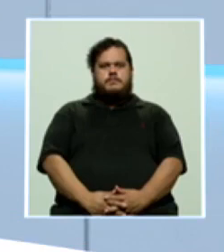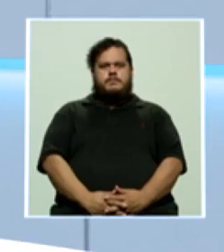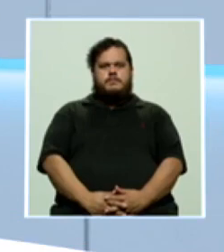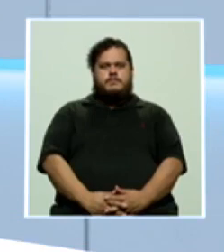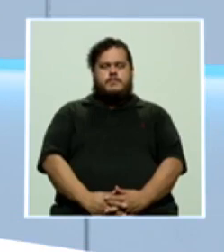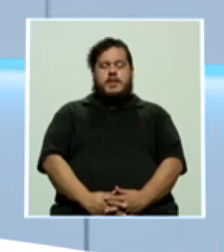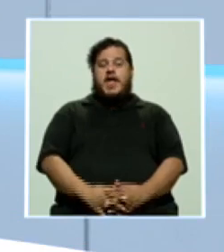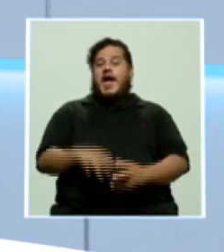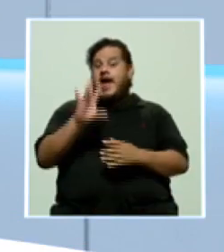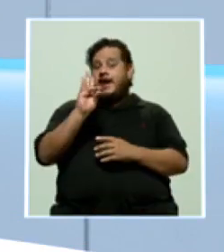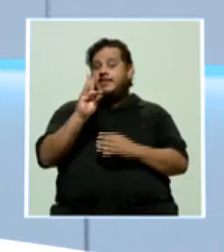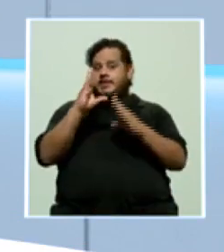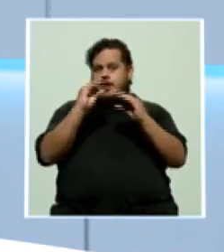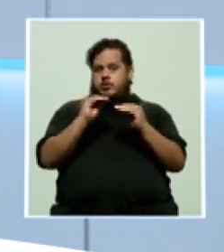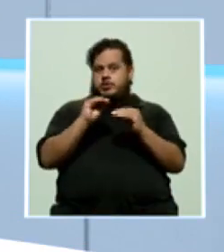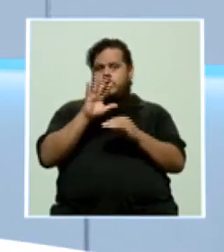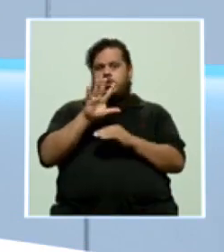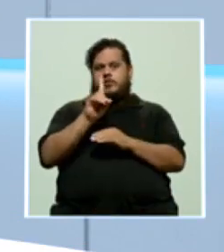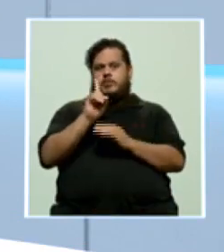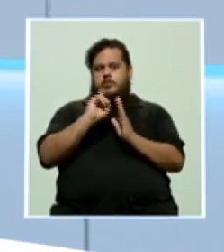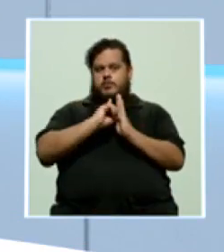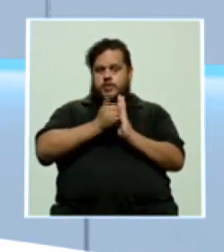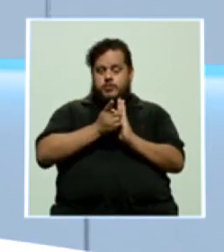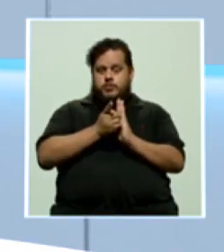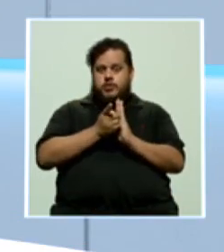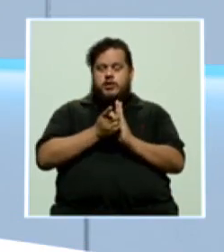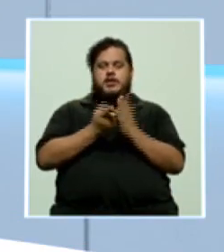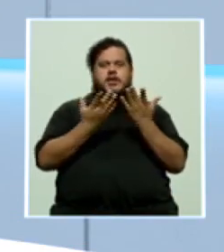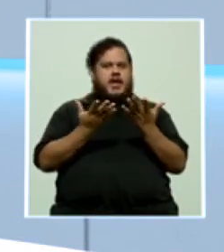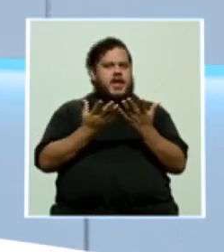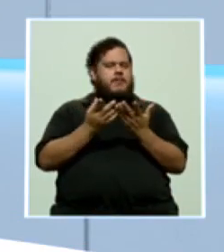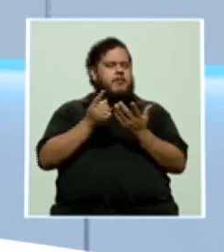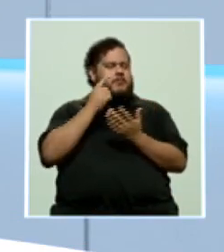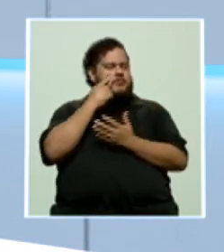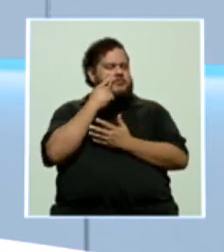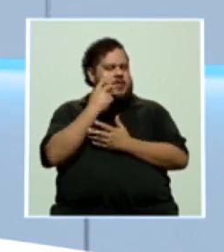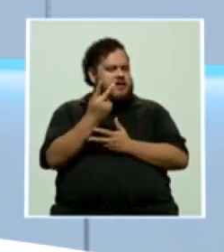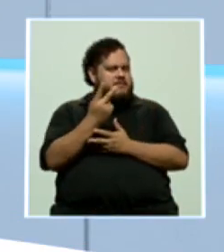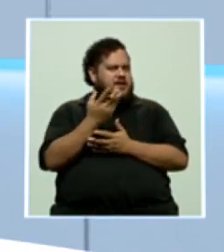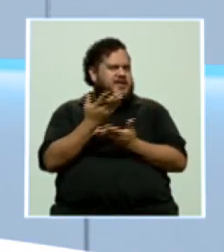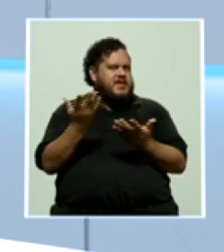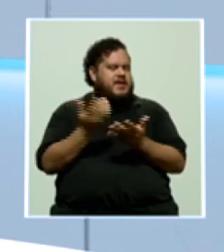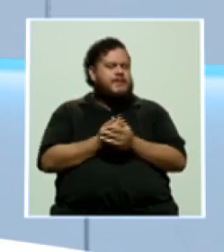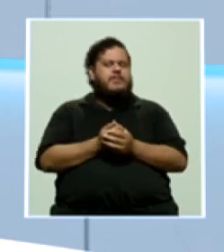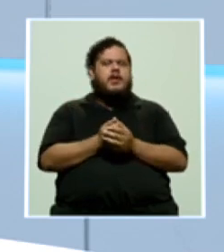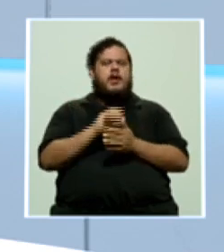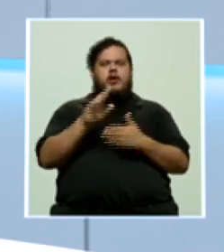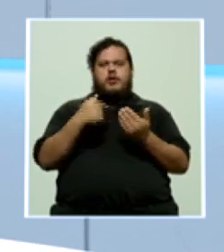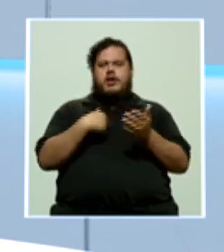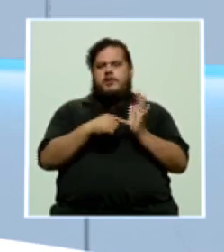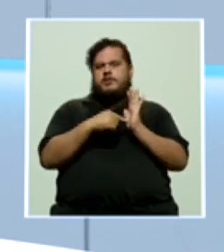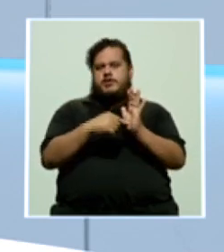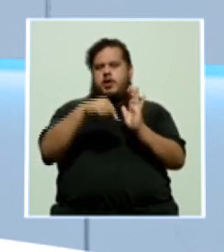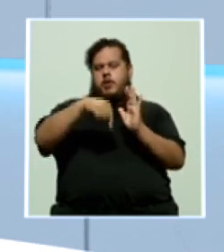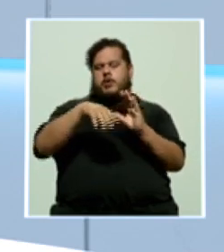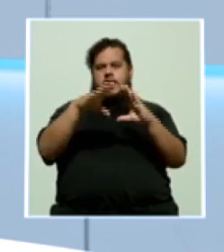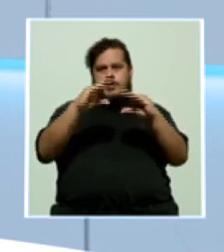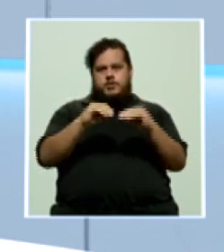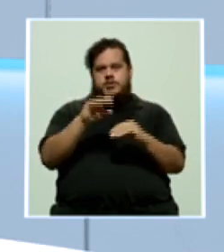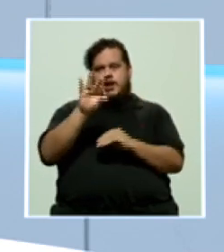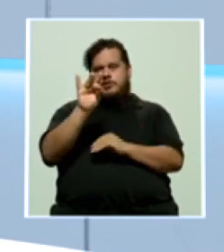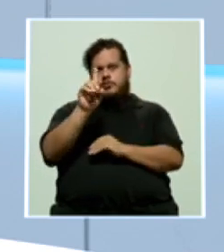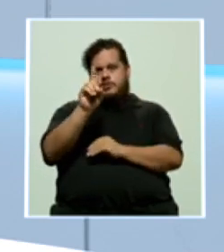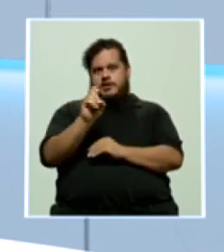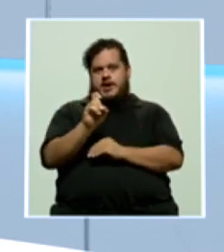Y a las 7 de la noche con 51 minutos vamos a una probadita de lo que le vamos a presentar esta noche, 8:30